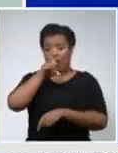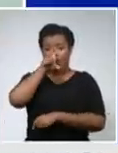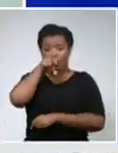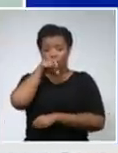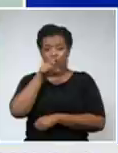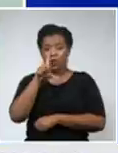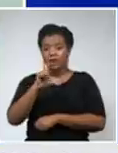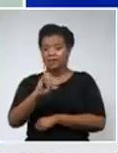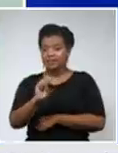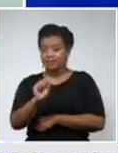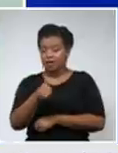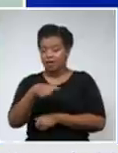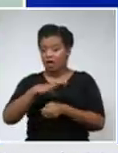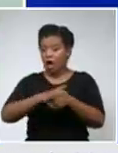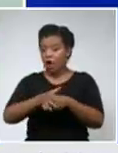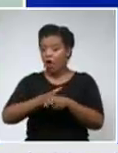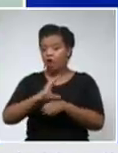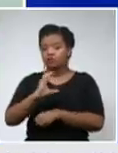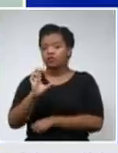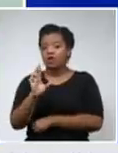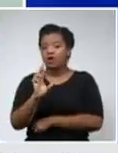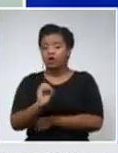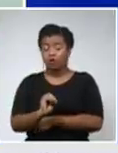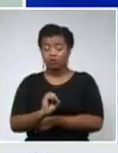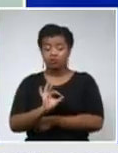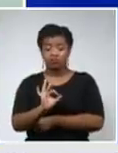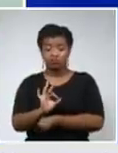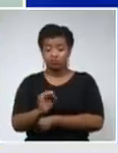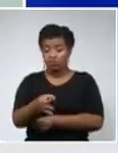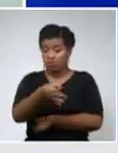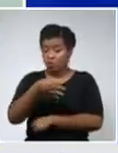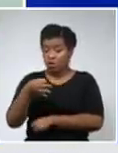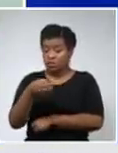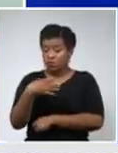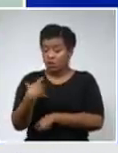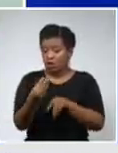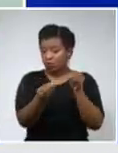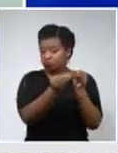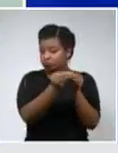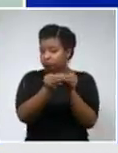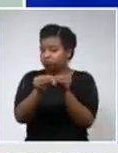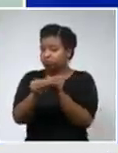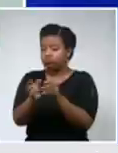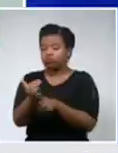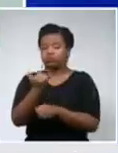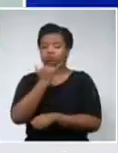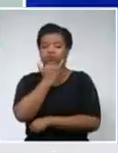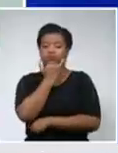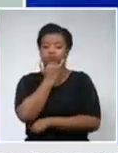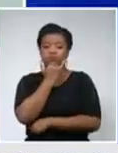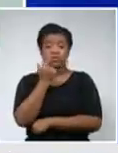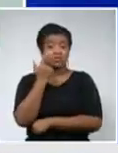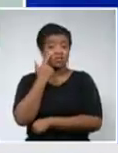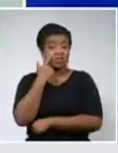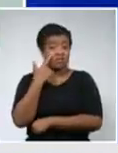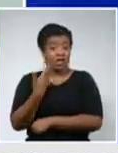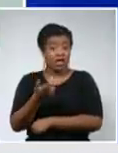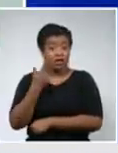Arroyo Naranjo y Cerro, que son los municipios que tienen mayor afectación. Lo que se ve o lo que no se ve